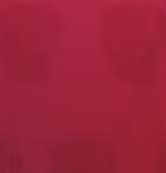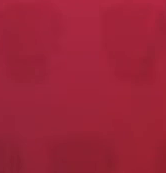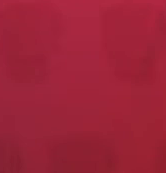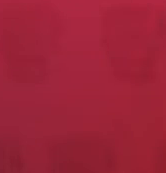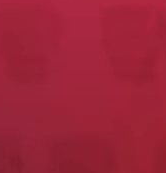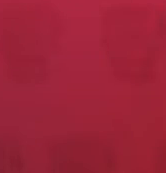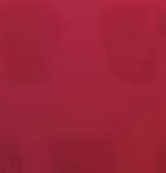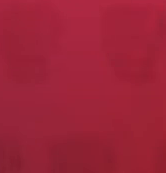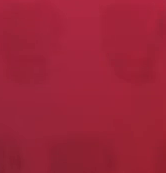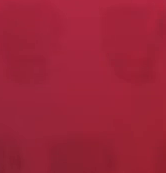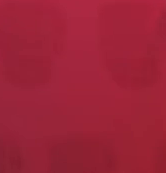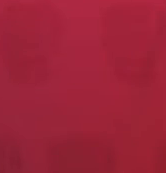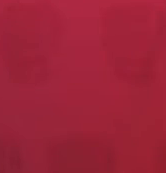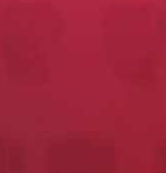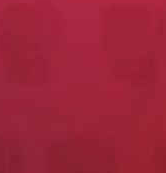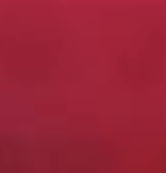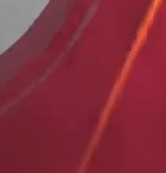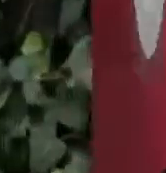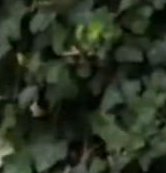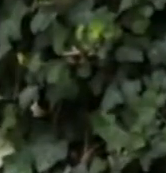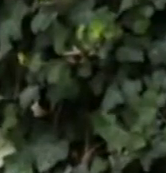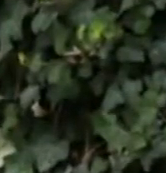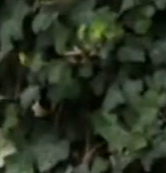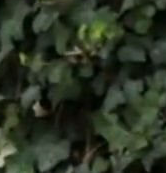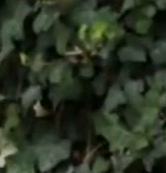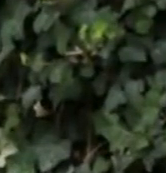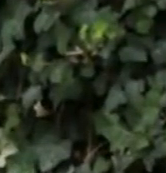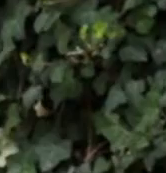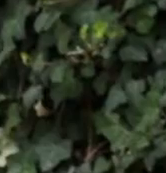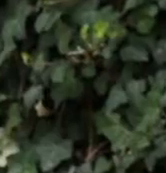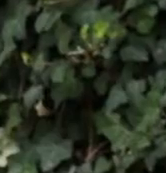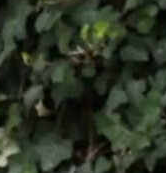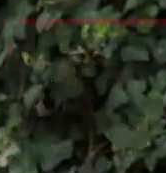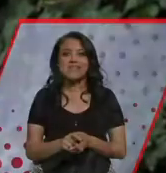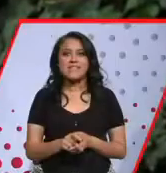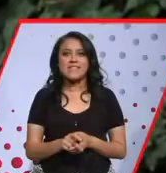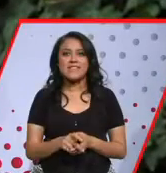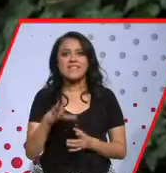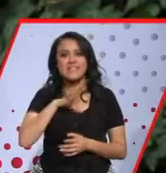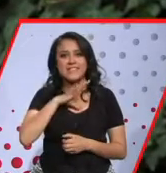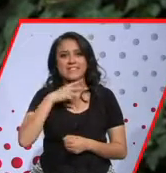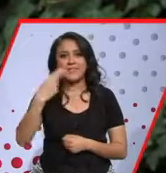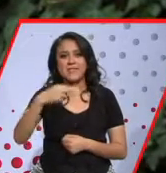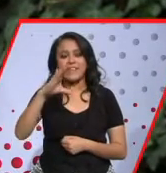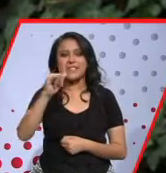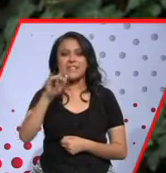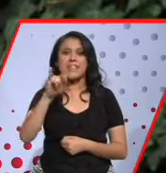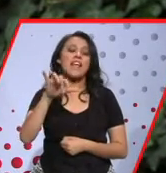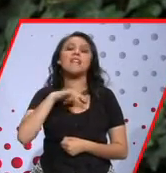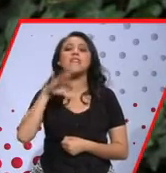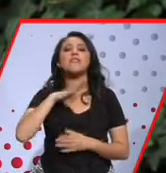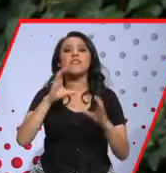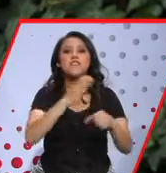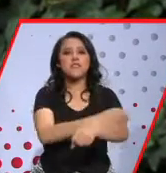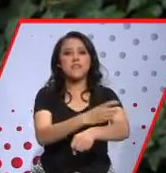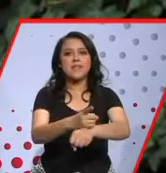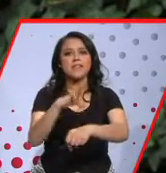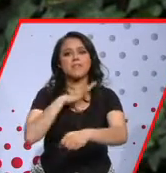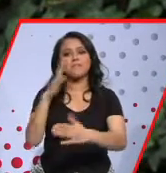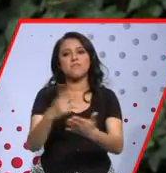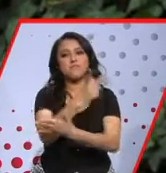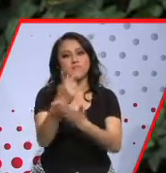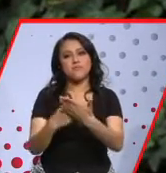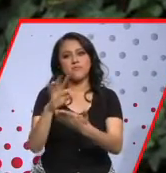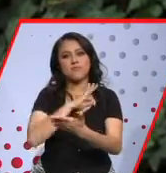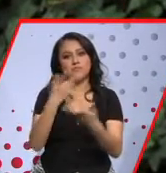En México, siempre hay alguien que ayude. Soy Citlali Melgarejo García, soy coordinadora de proyectos en